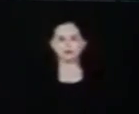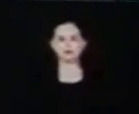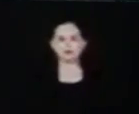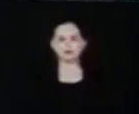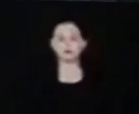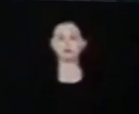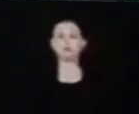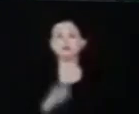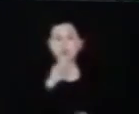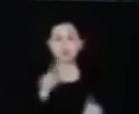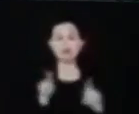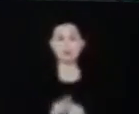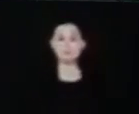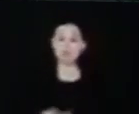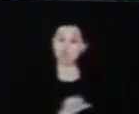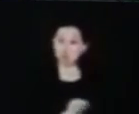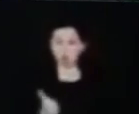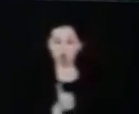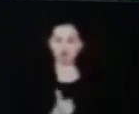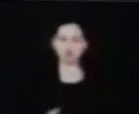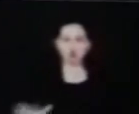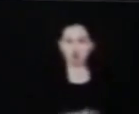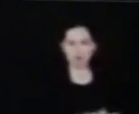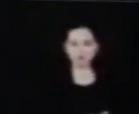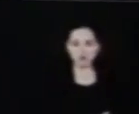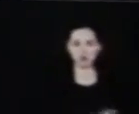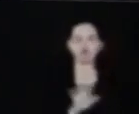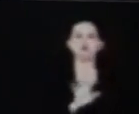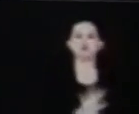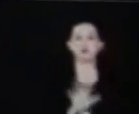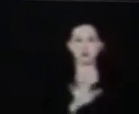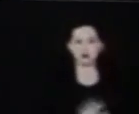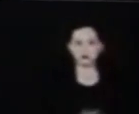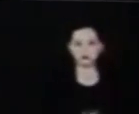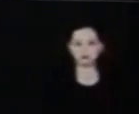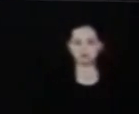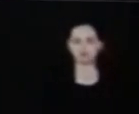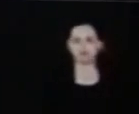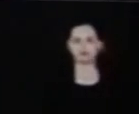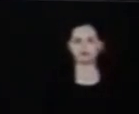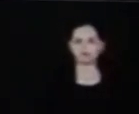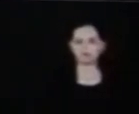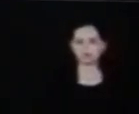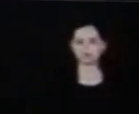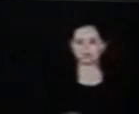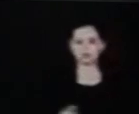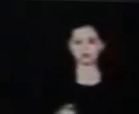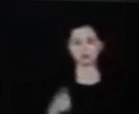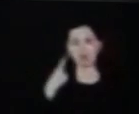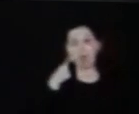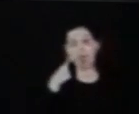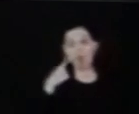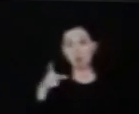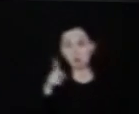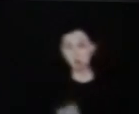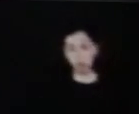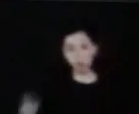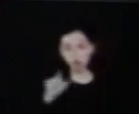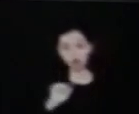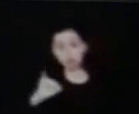Otro cambio importante será el de la creación de la Guardia Nacional, si lo autoriza el